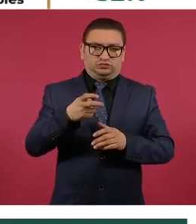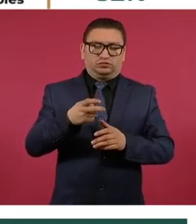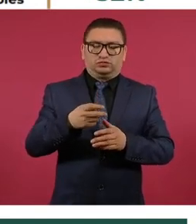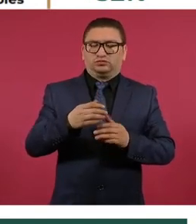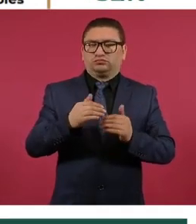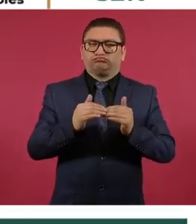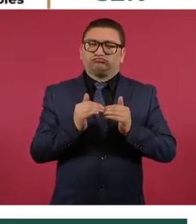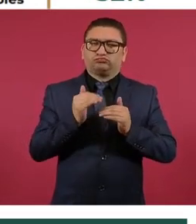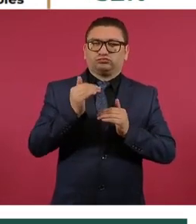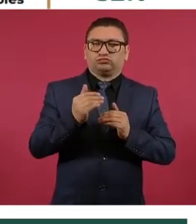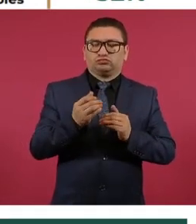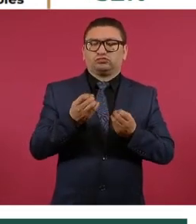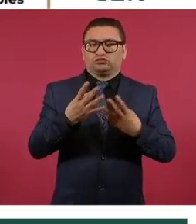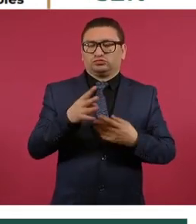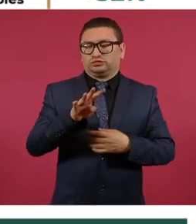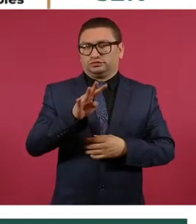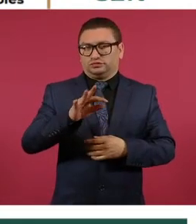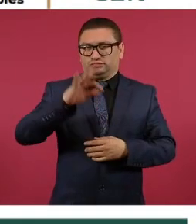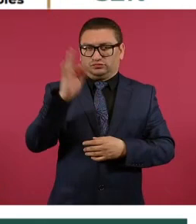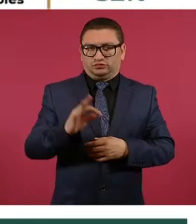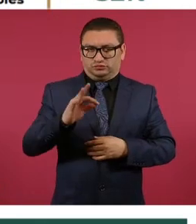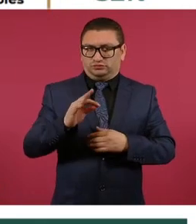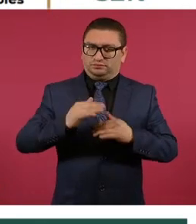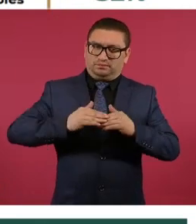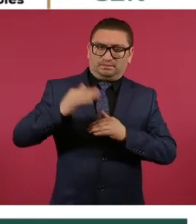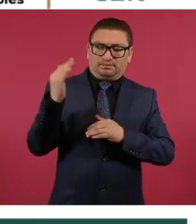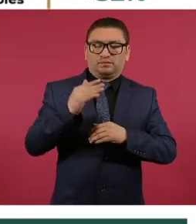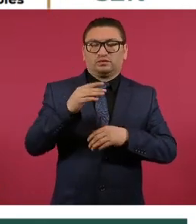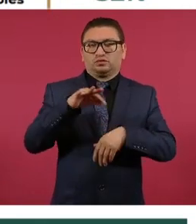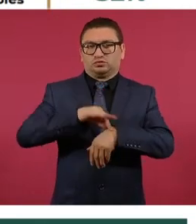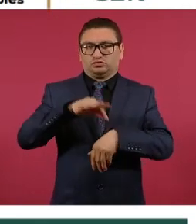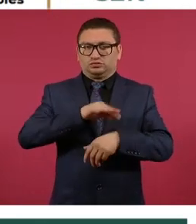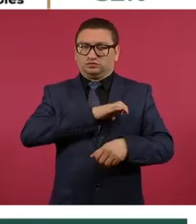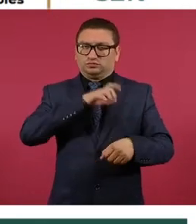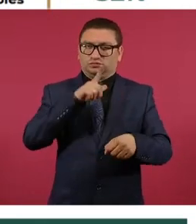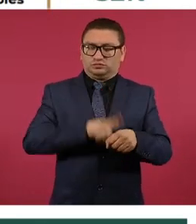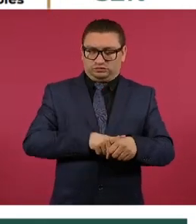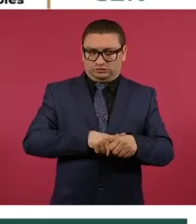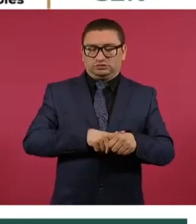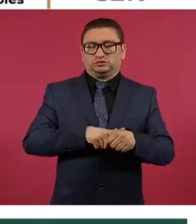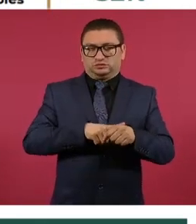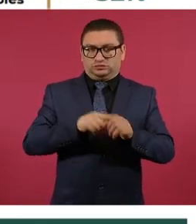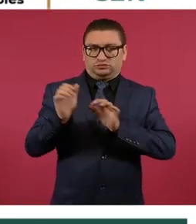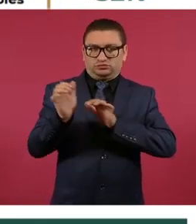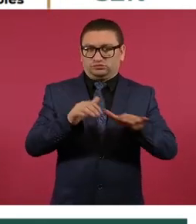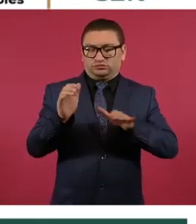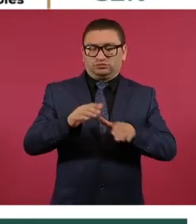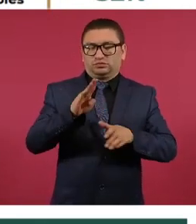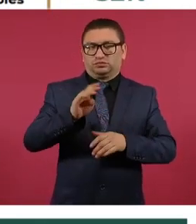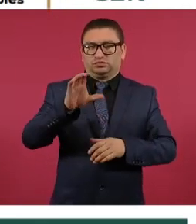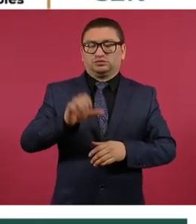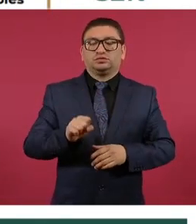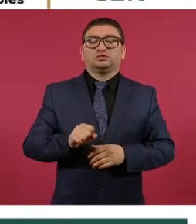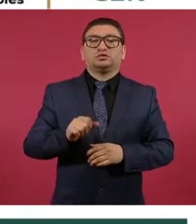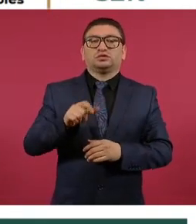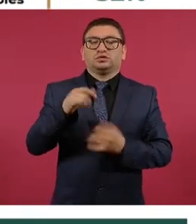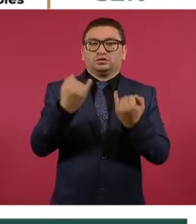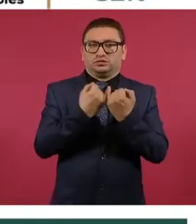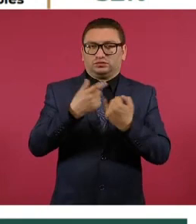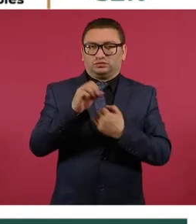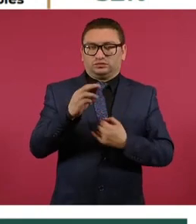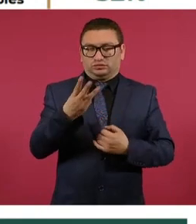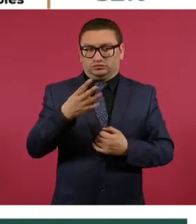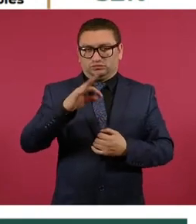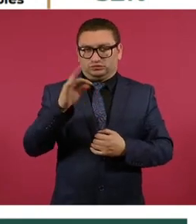incremento de 19 por más médicos especialistas contratados en Baja sur y 23 por más